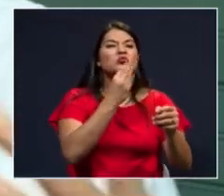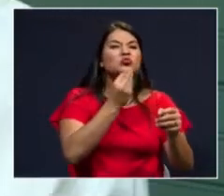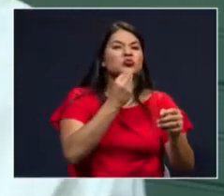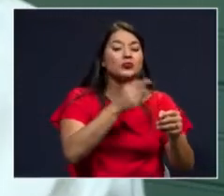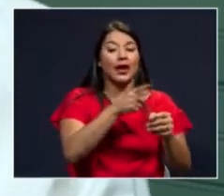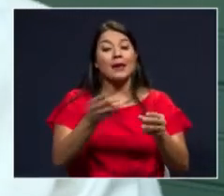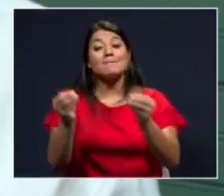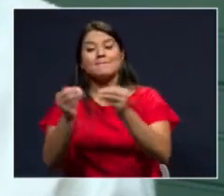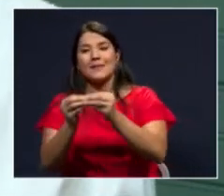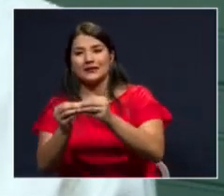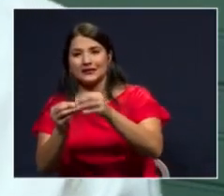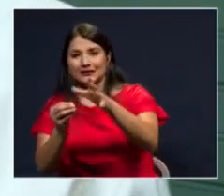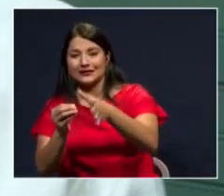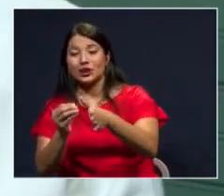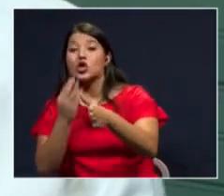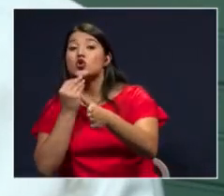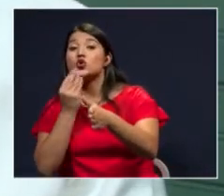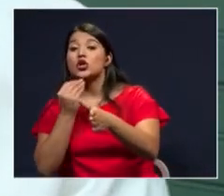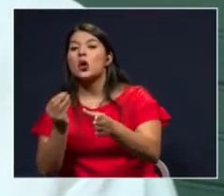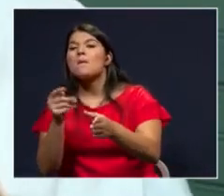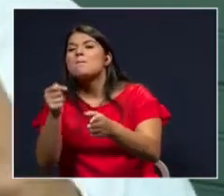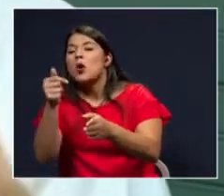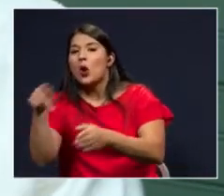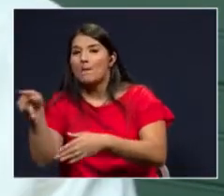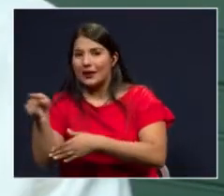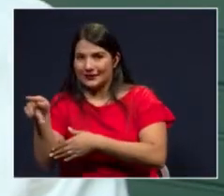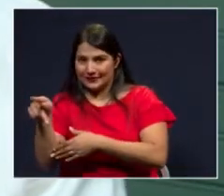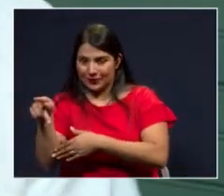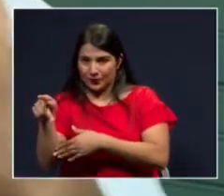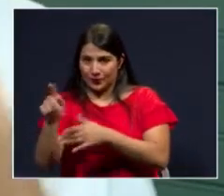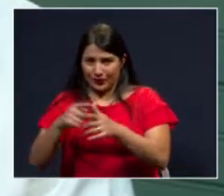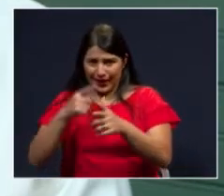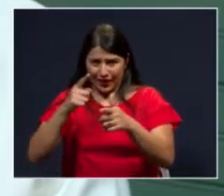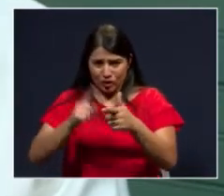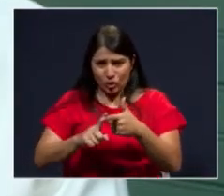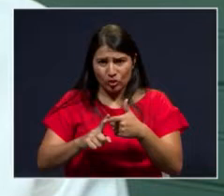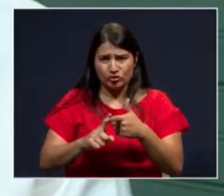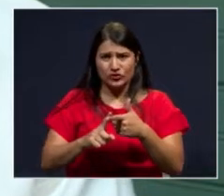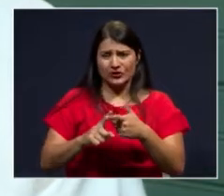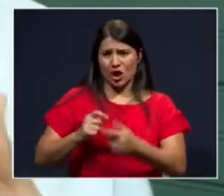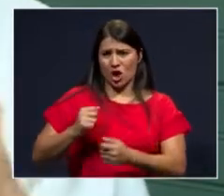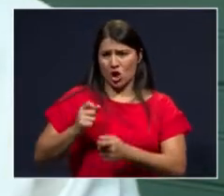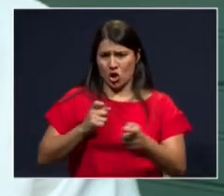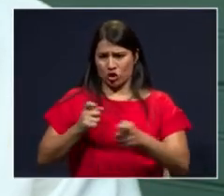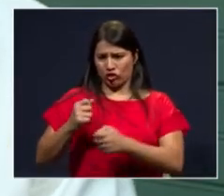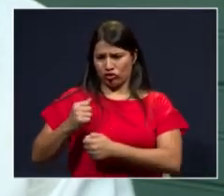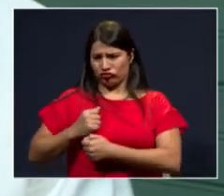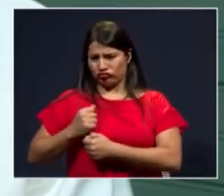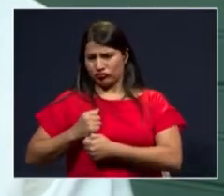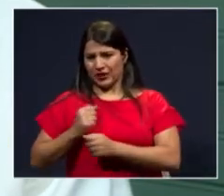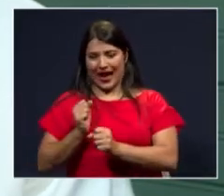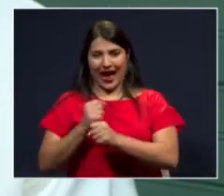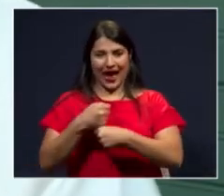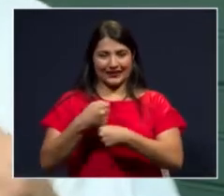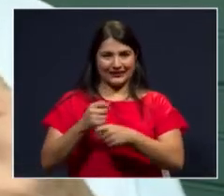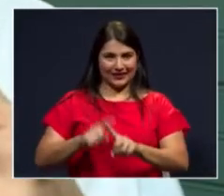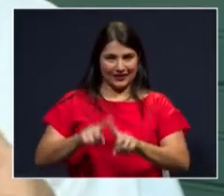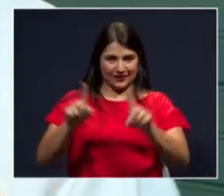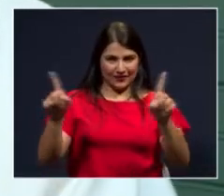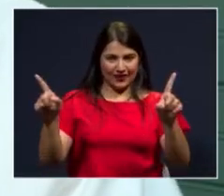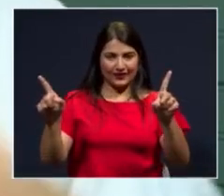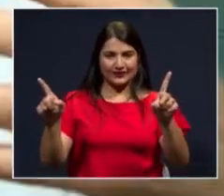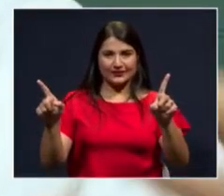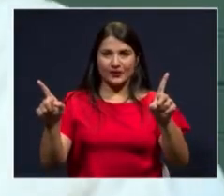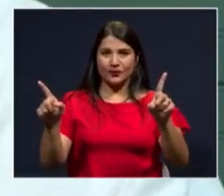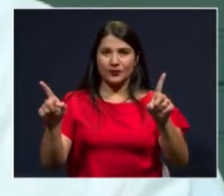respecto a una minoría porcentual palestina. Entonces, un retén, un control militar, hace la diferencia entre que